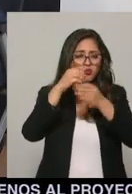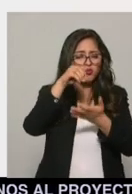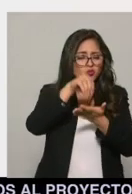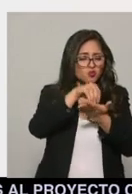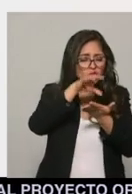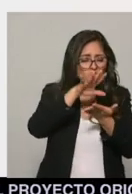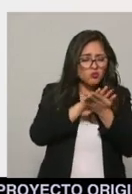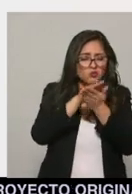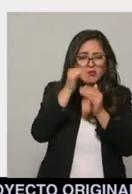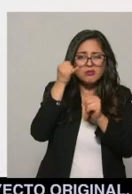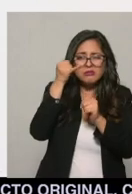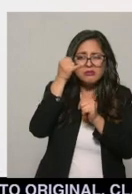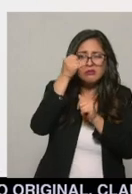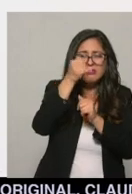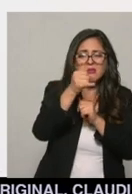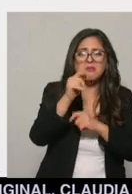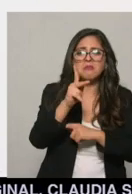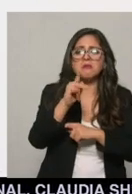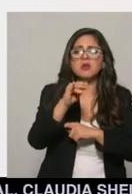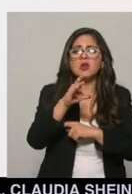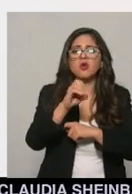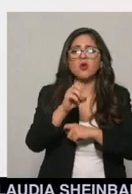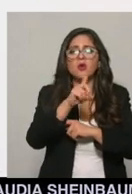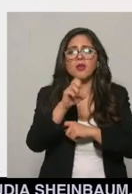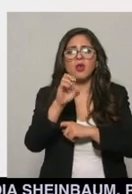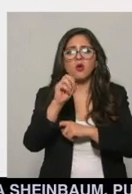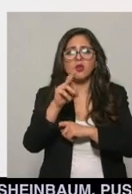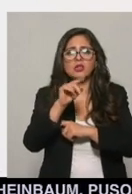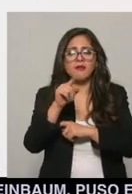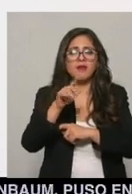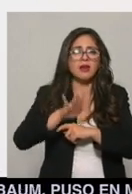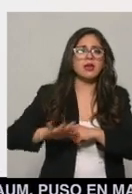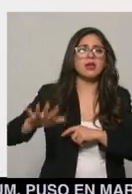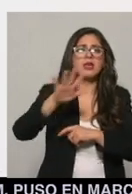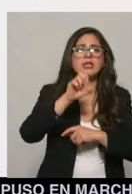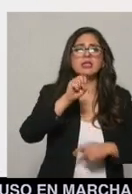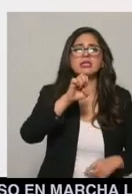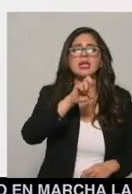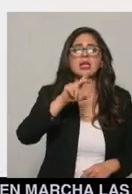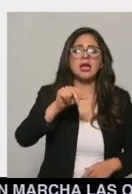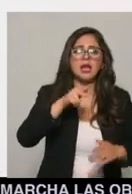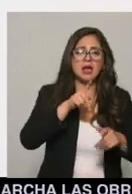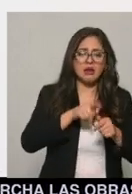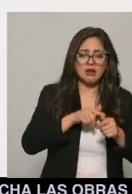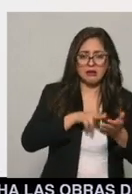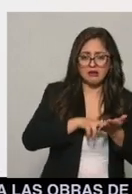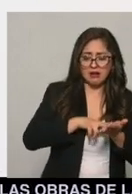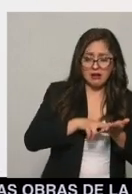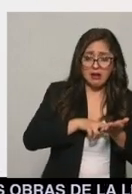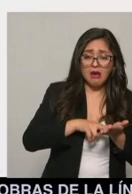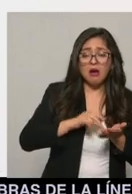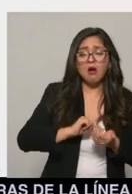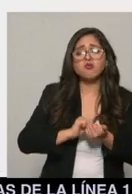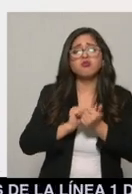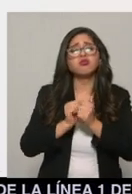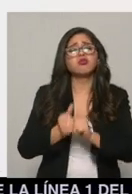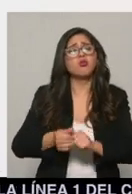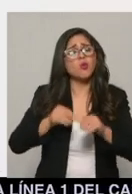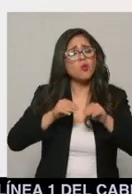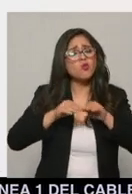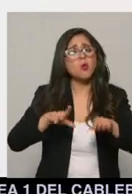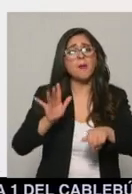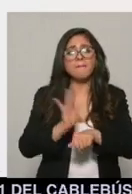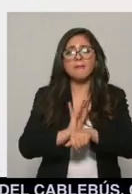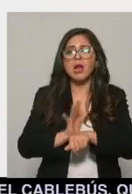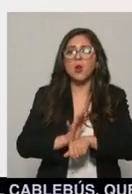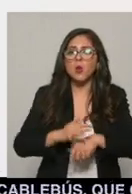pegado ahí al pico de Orizaba, Citlaltépetl, en la Sierra Negra, y logró una película de alta